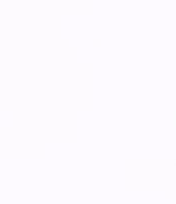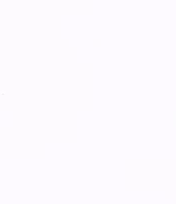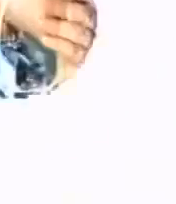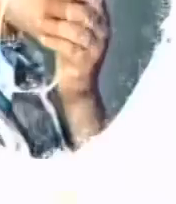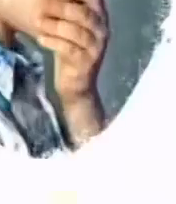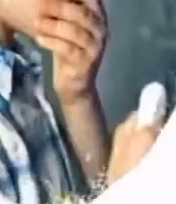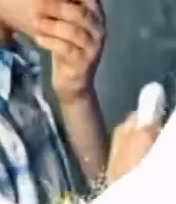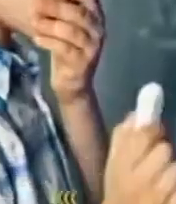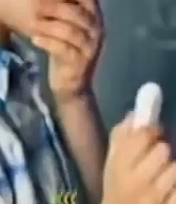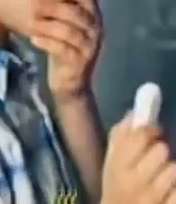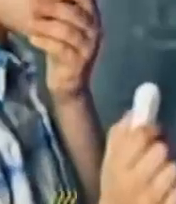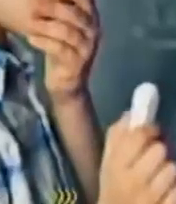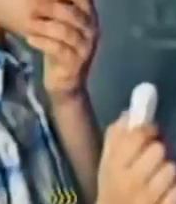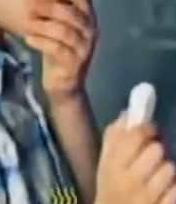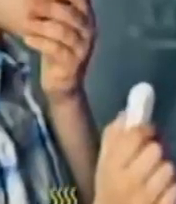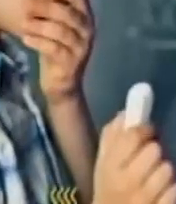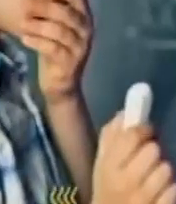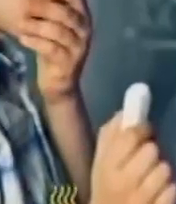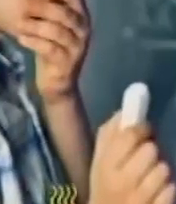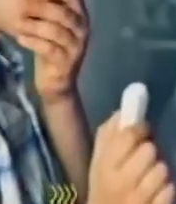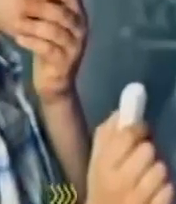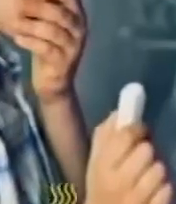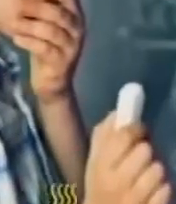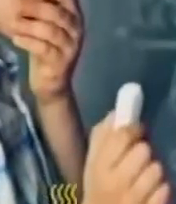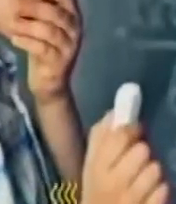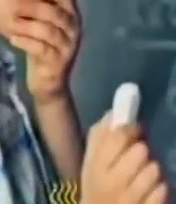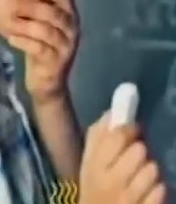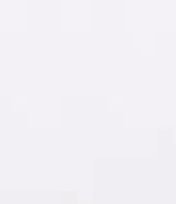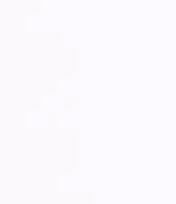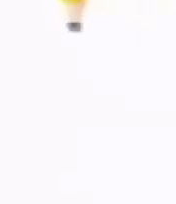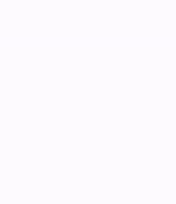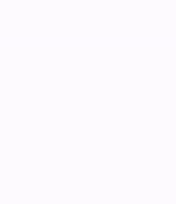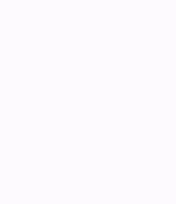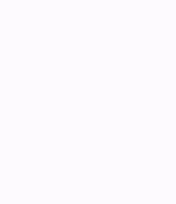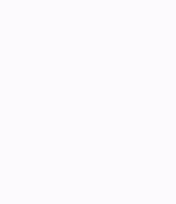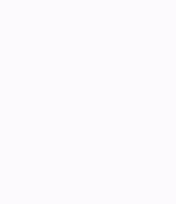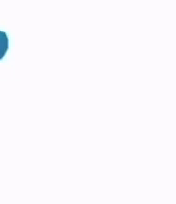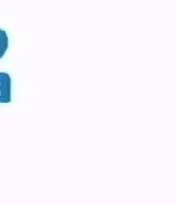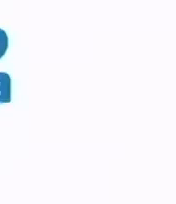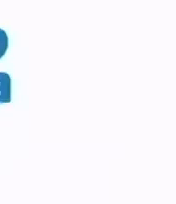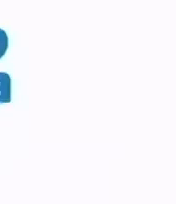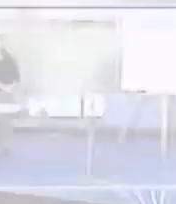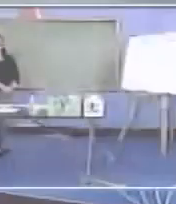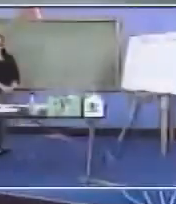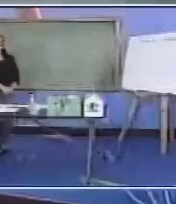A continuación, Matemática Quinto Primaria.